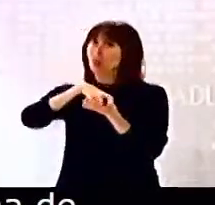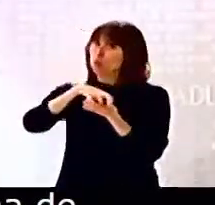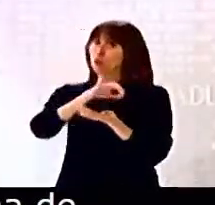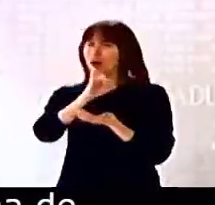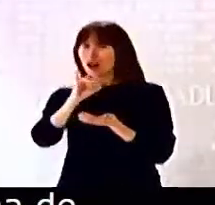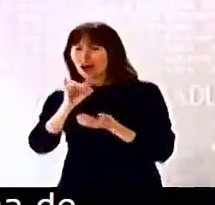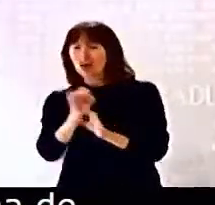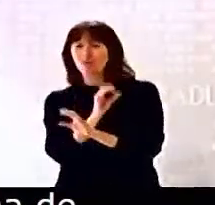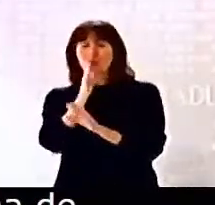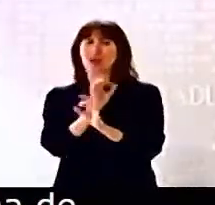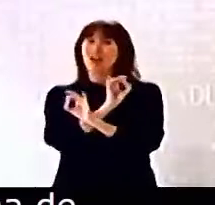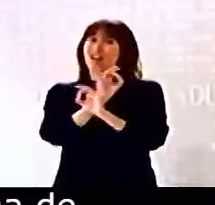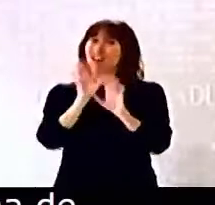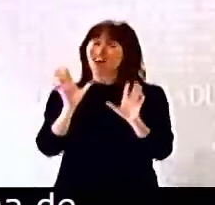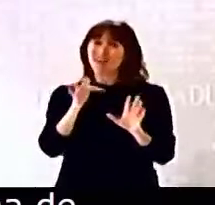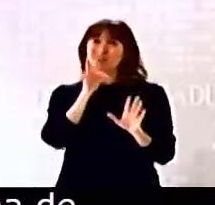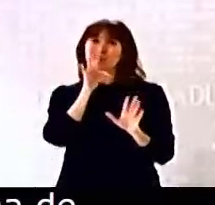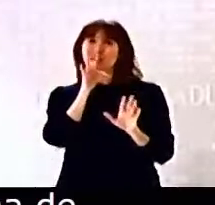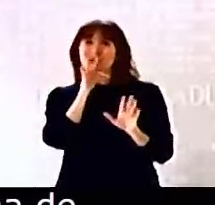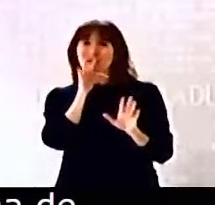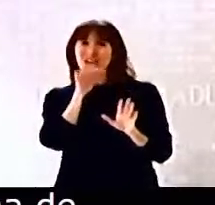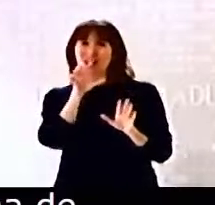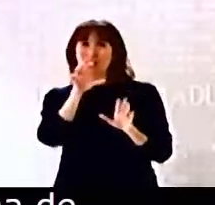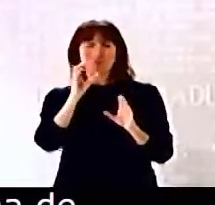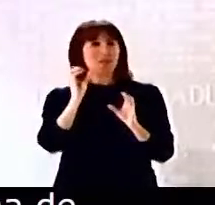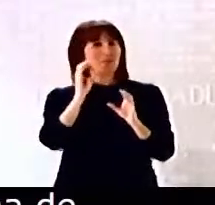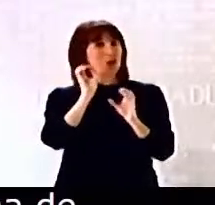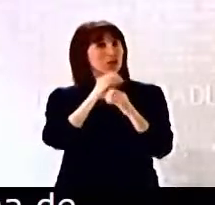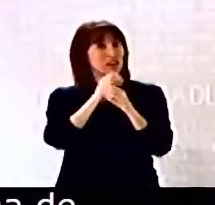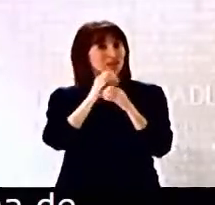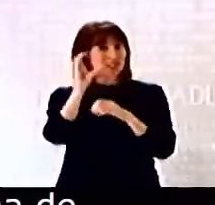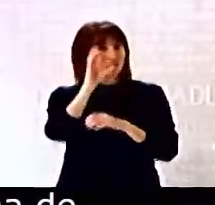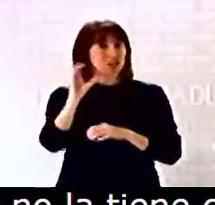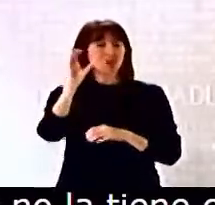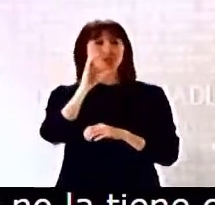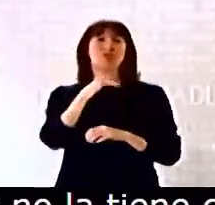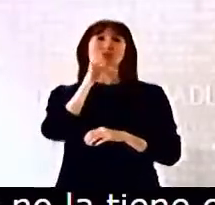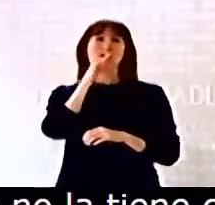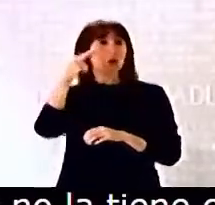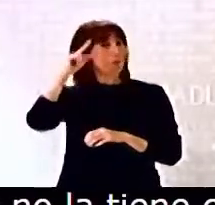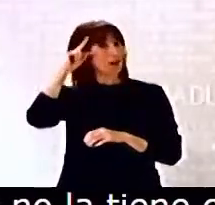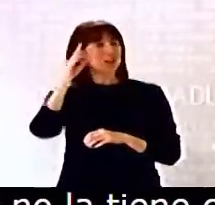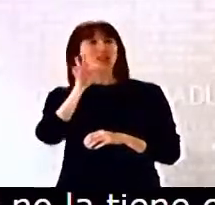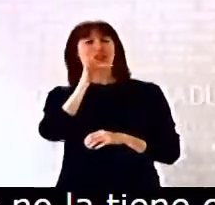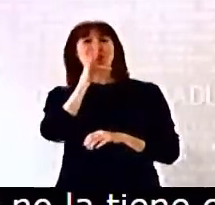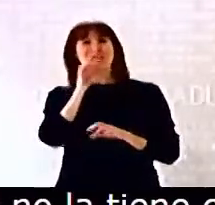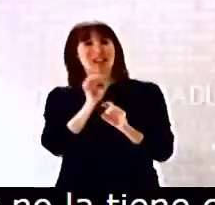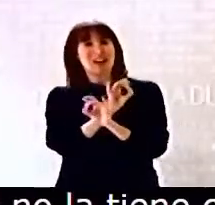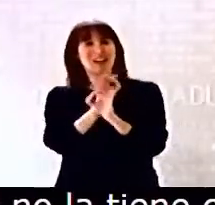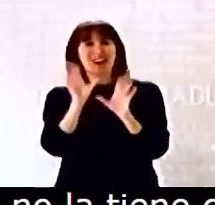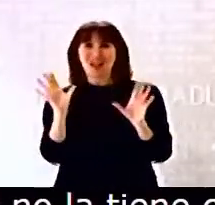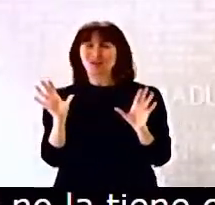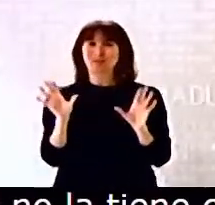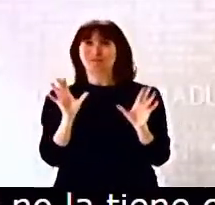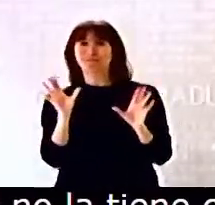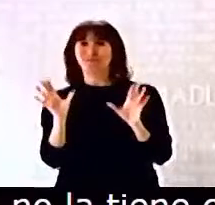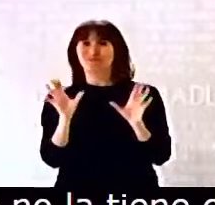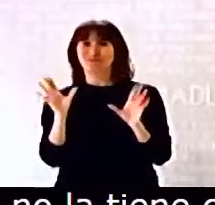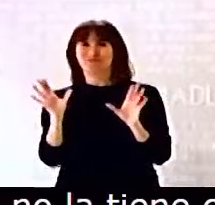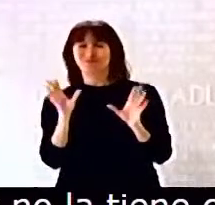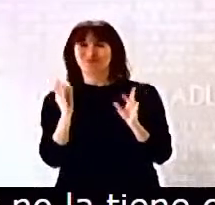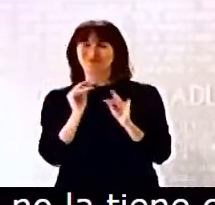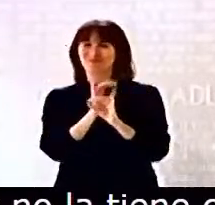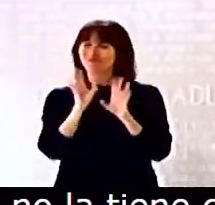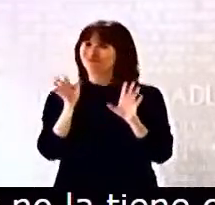porque no la tiene clara la comunidad científica que forma parte de que forma parte de la ponencia